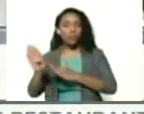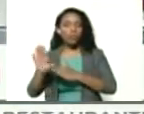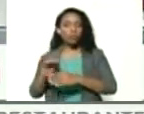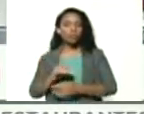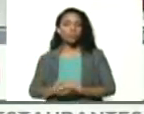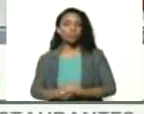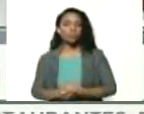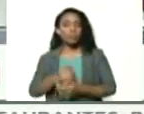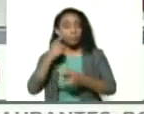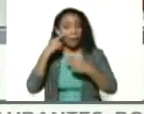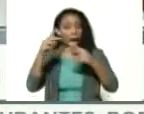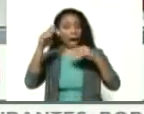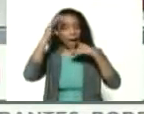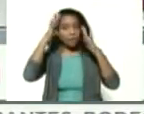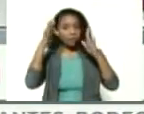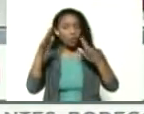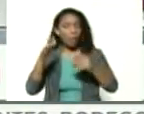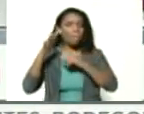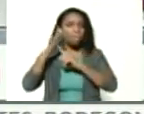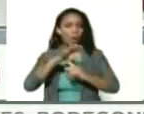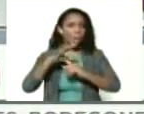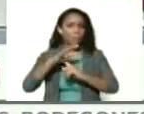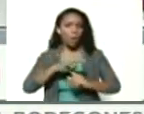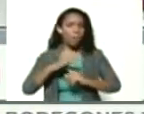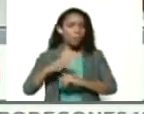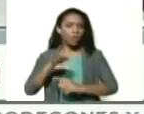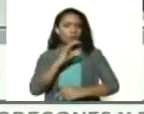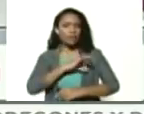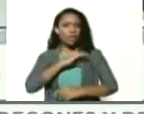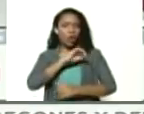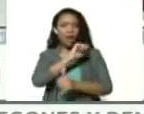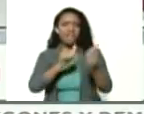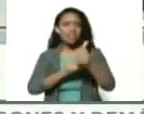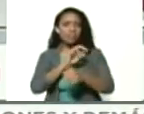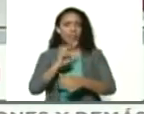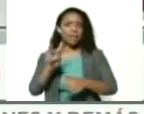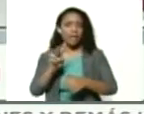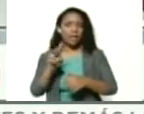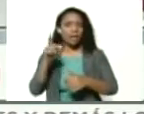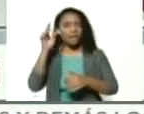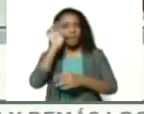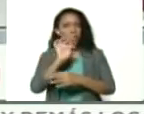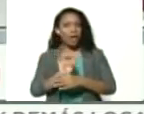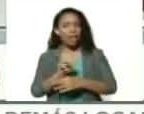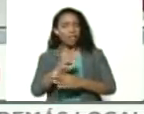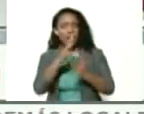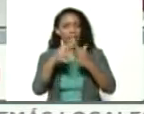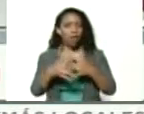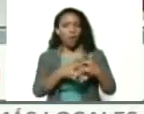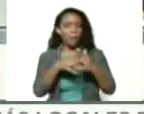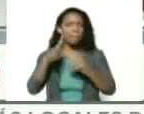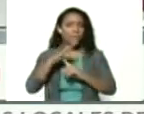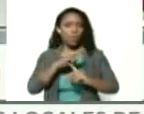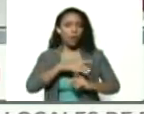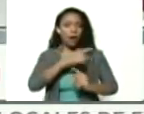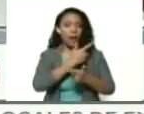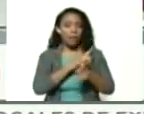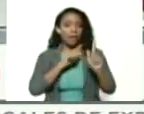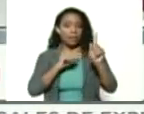Esté pendiente. A presionar y a presionar, señora vicepresidenta, a la Reserva Federal de Estados Unidos, a presionarla para que libere ese